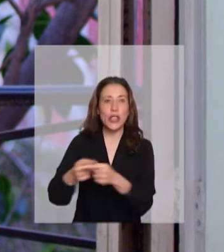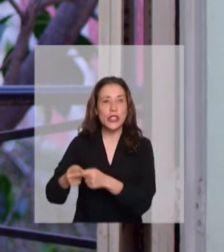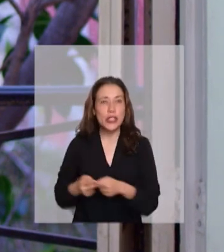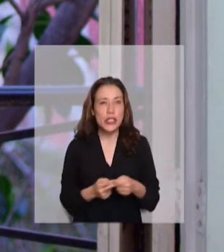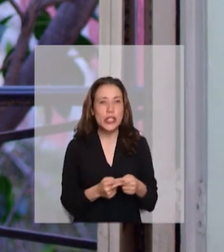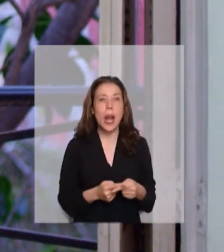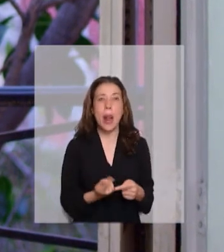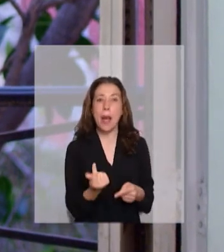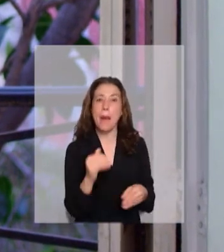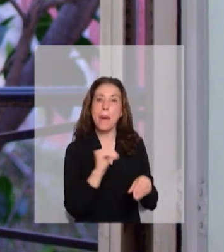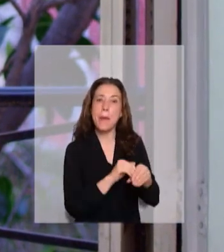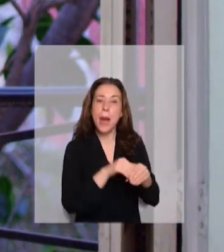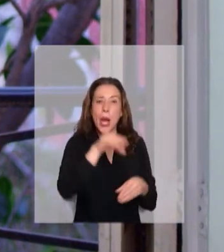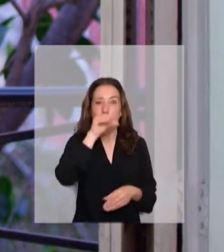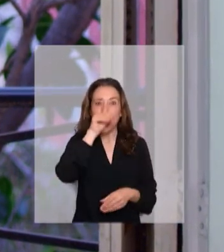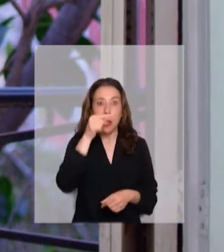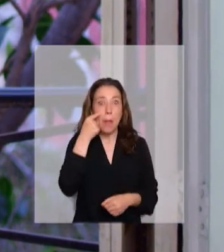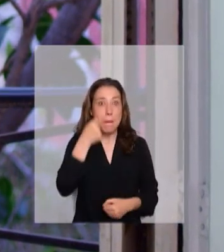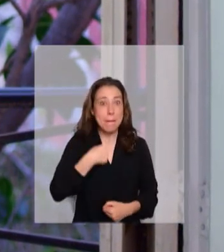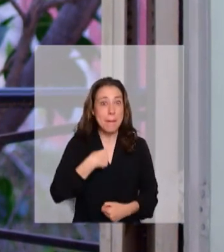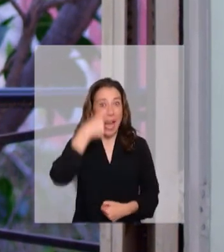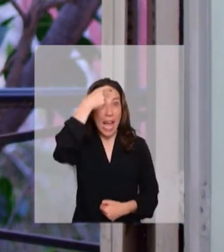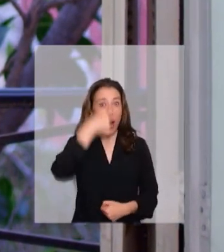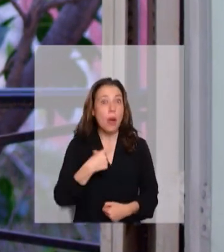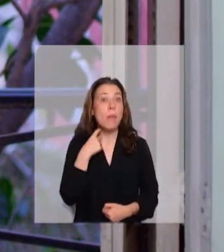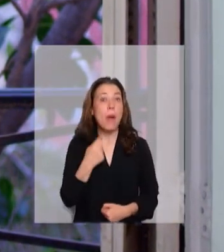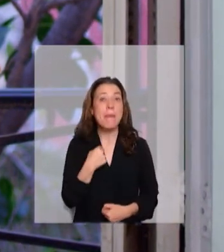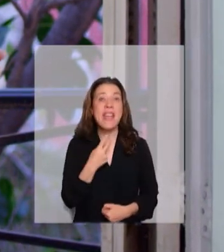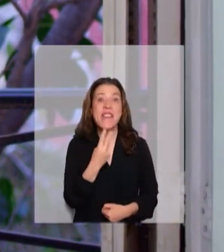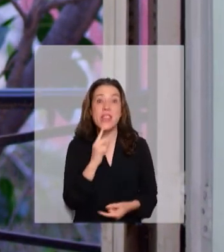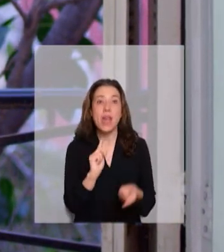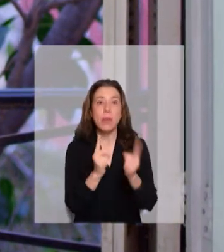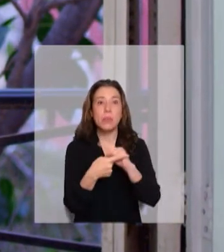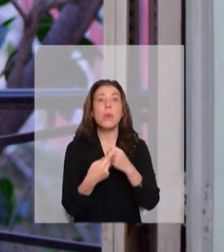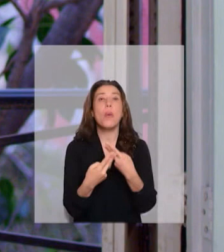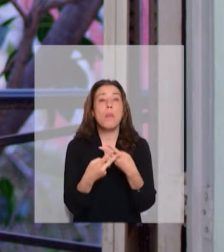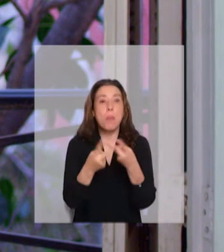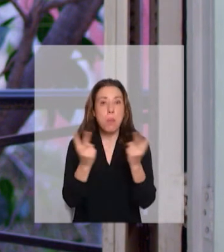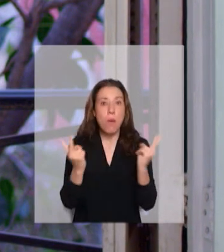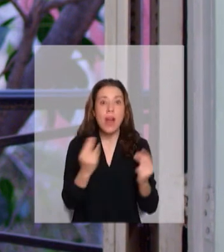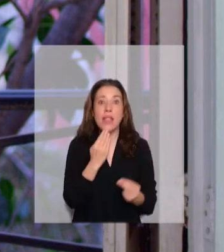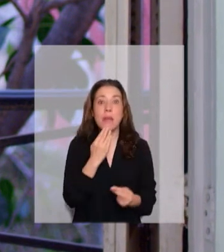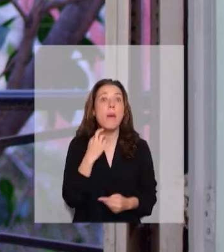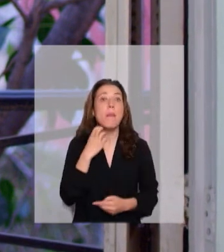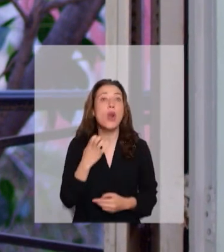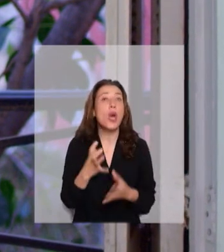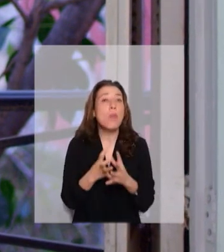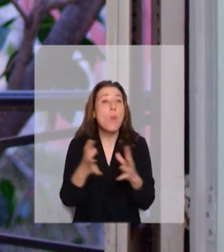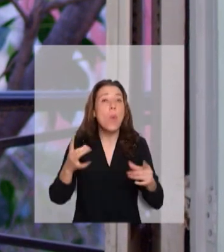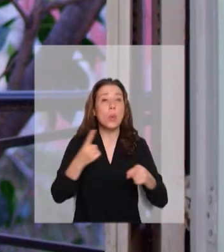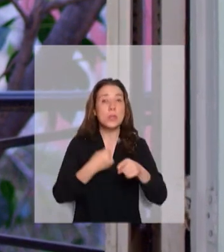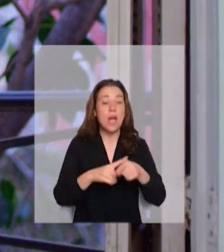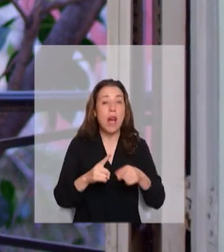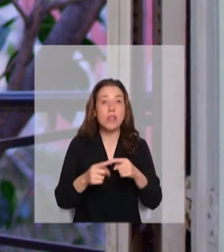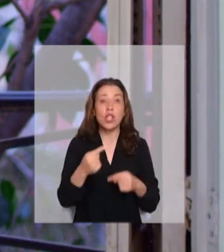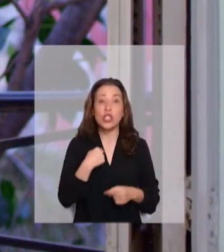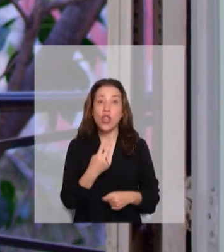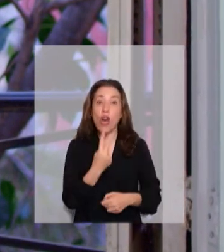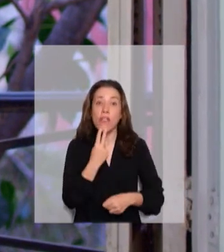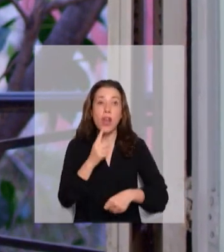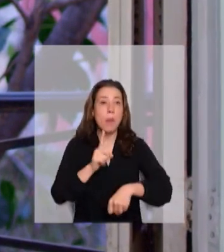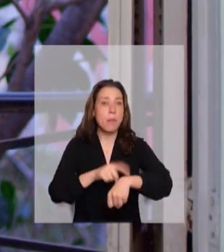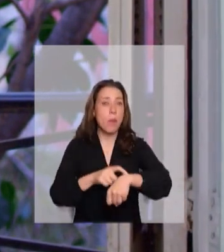Desarrollo Social en el Banco Estado. Me conociste porque mi vida se hizo pública y también porque muchas veces me